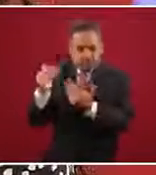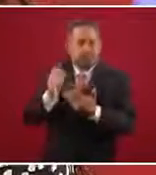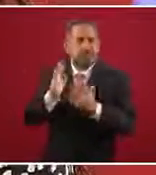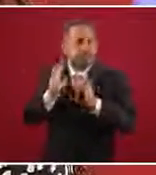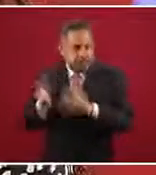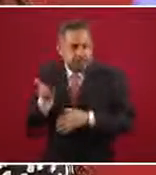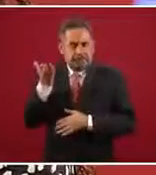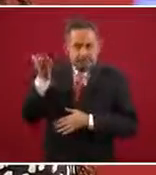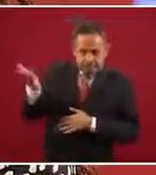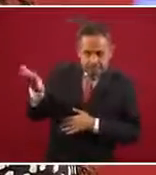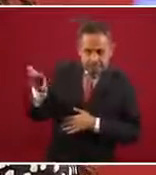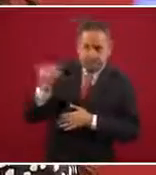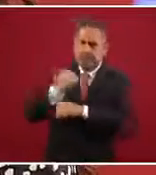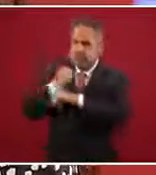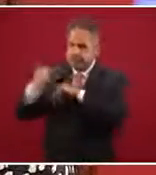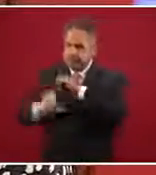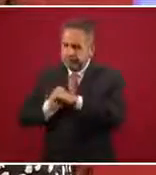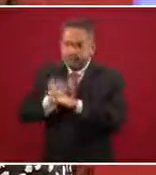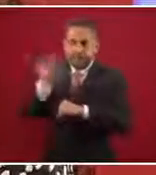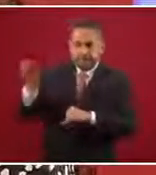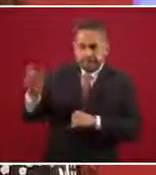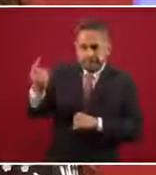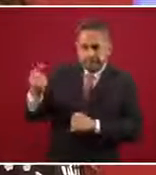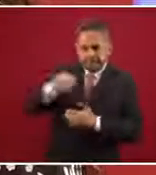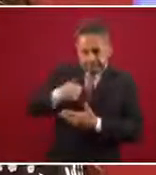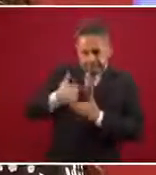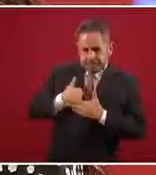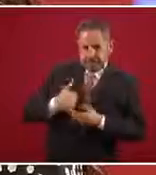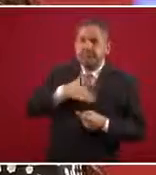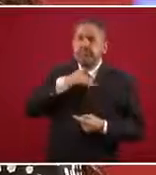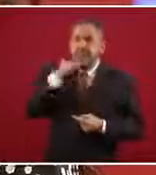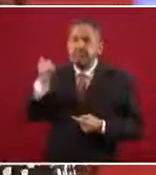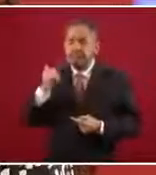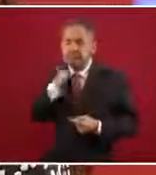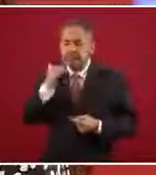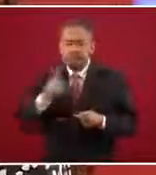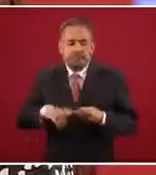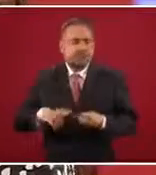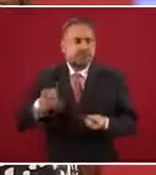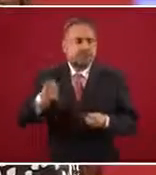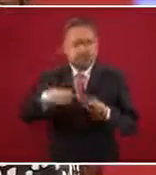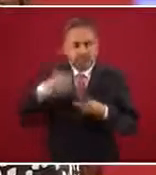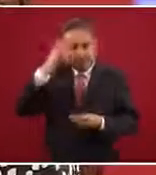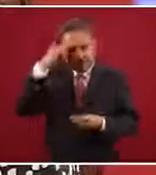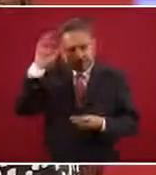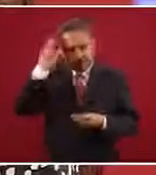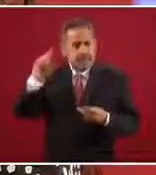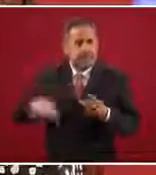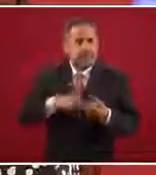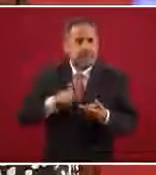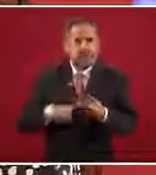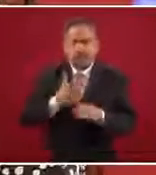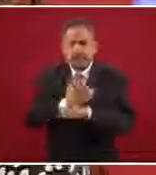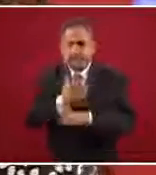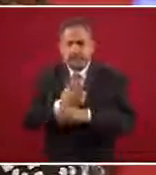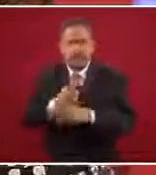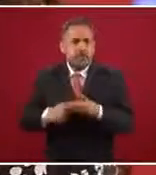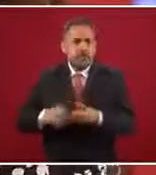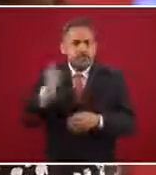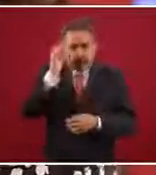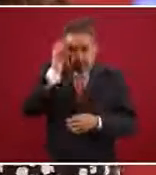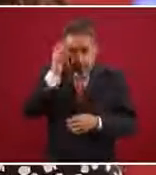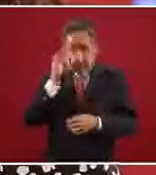apoyo internacional alemania a australia eeuu chiná se